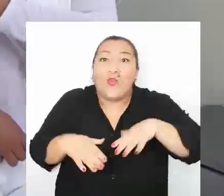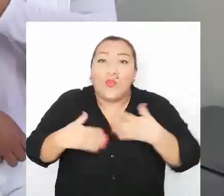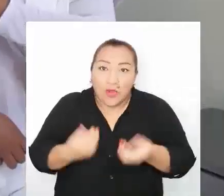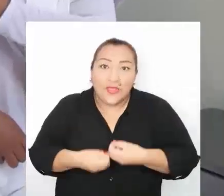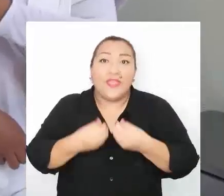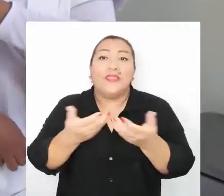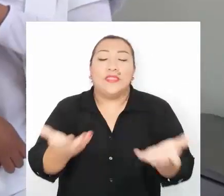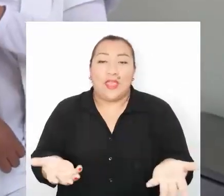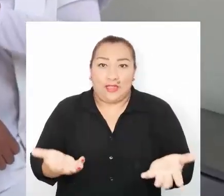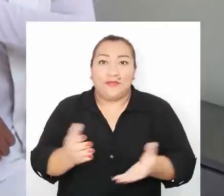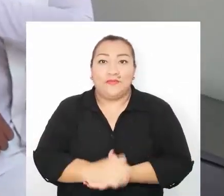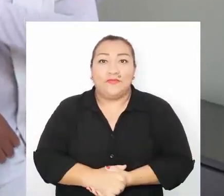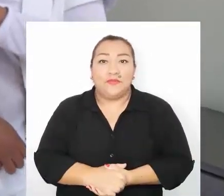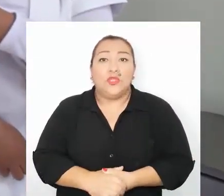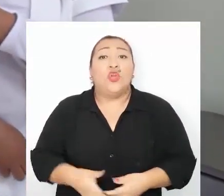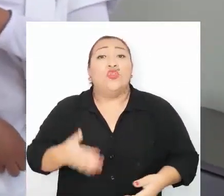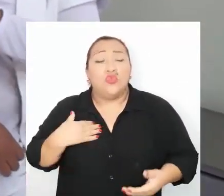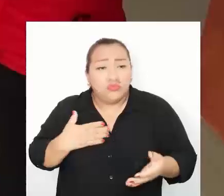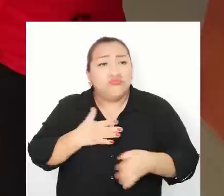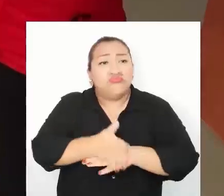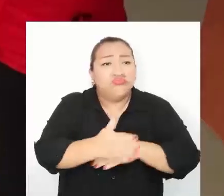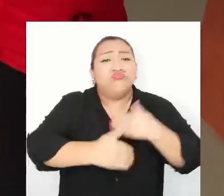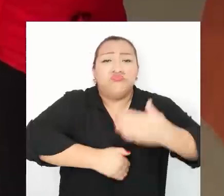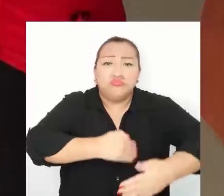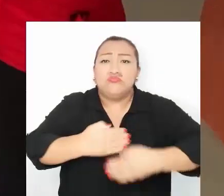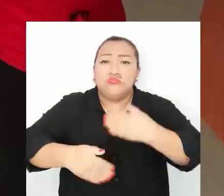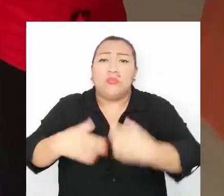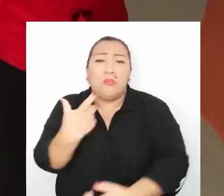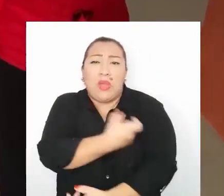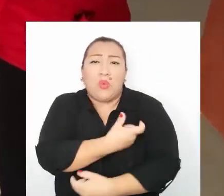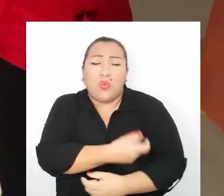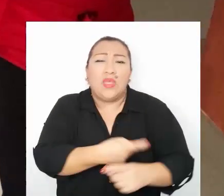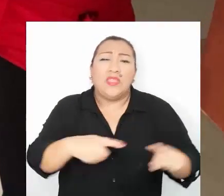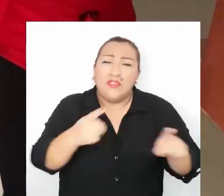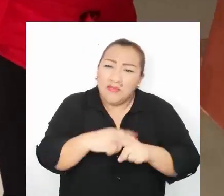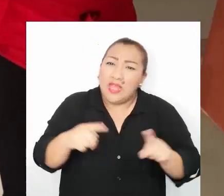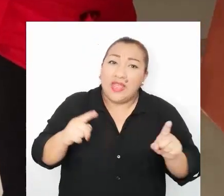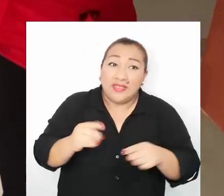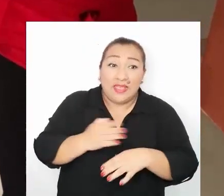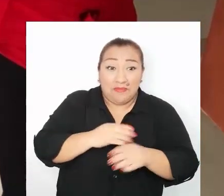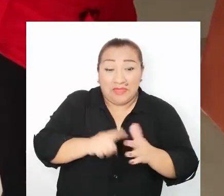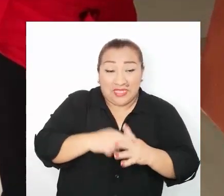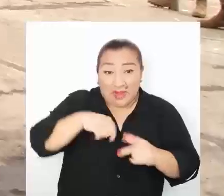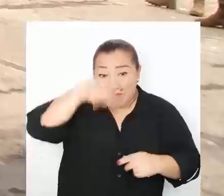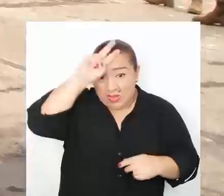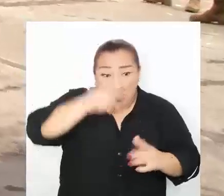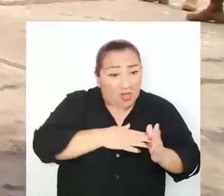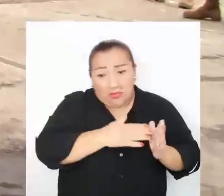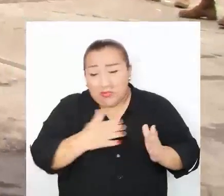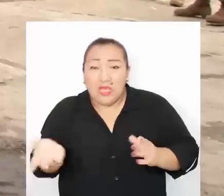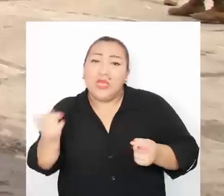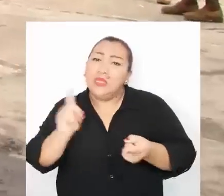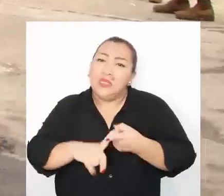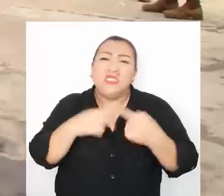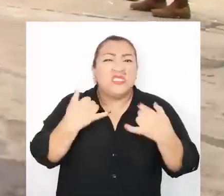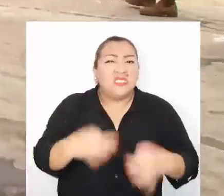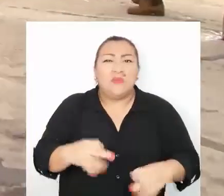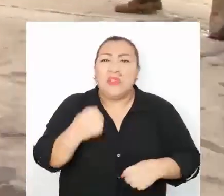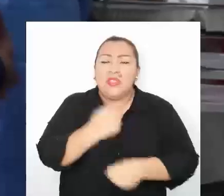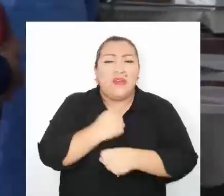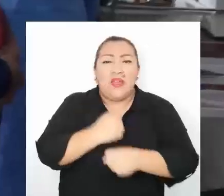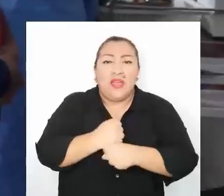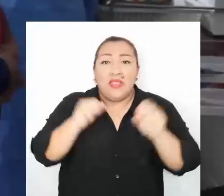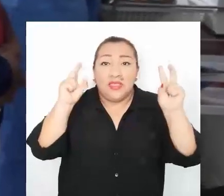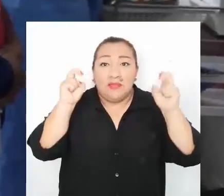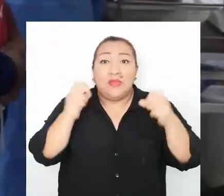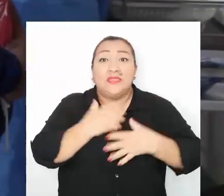proceso de vacunación del país desde el inicio. Además, siempre estamos trabajando en temas de salud y consideramos que el acompañamiento, que la